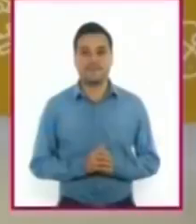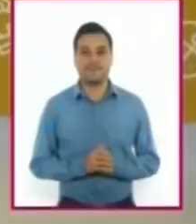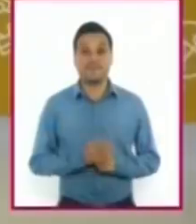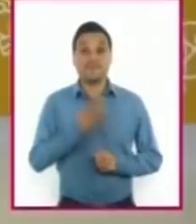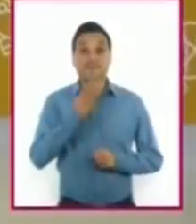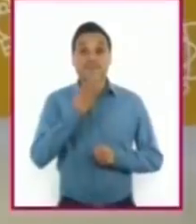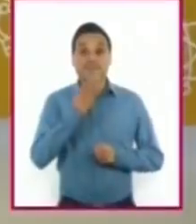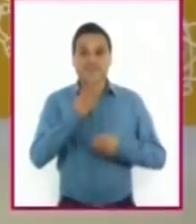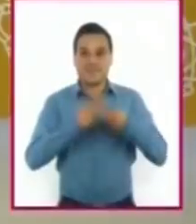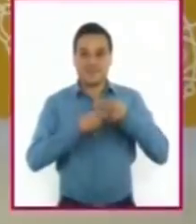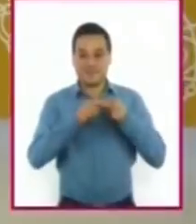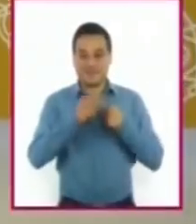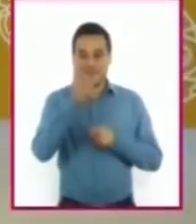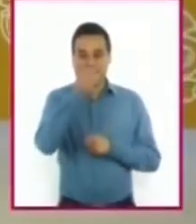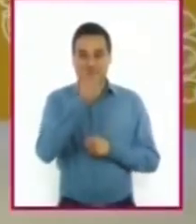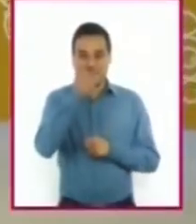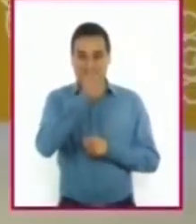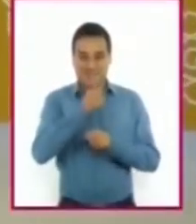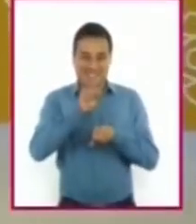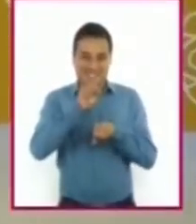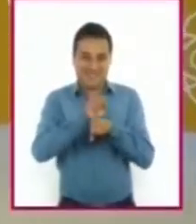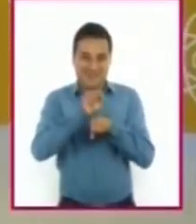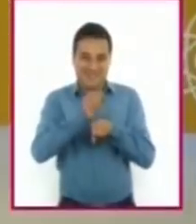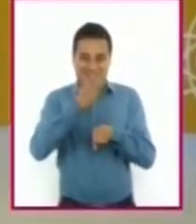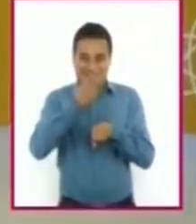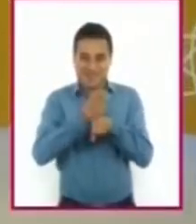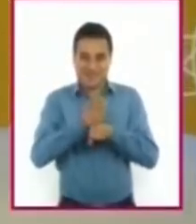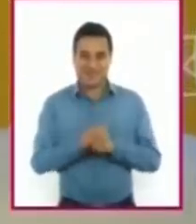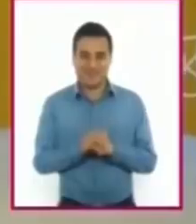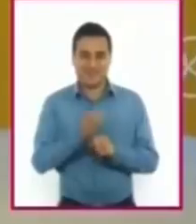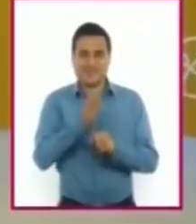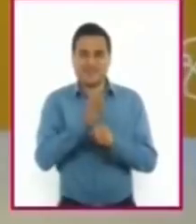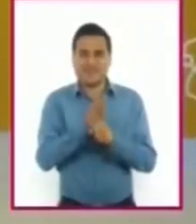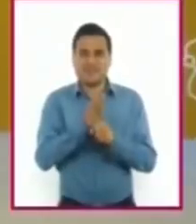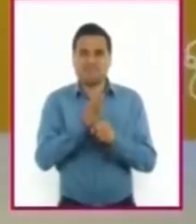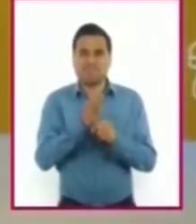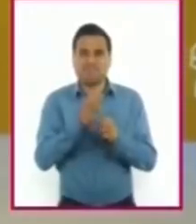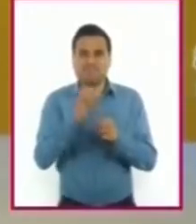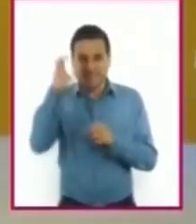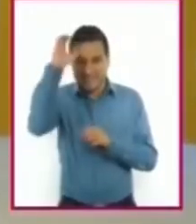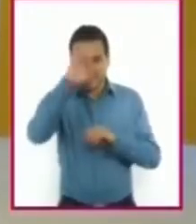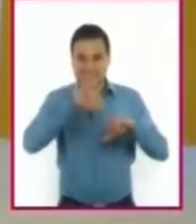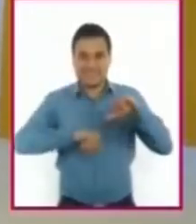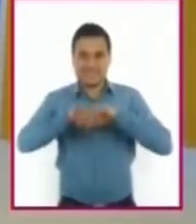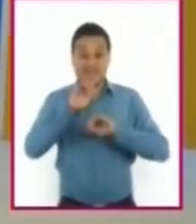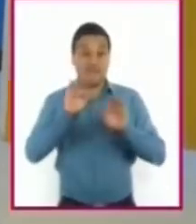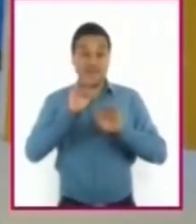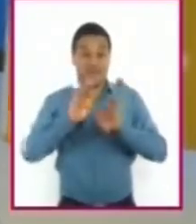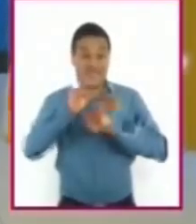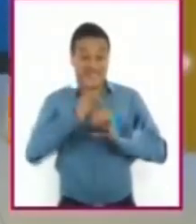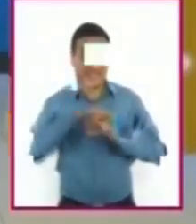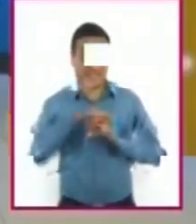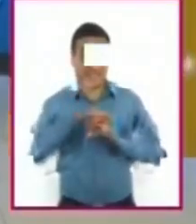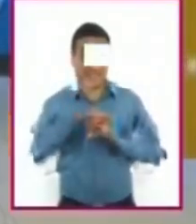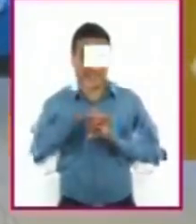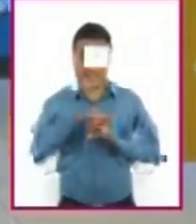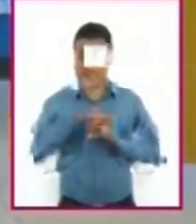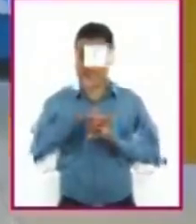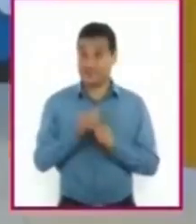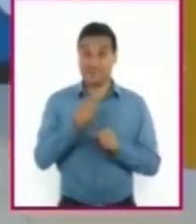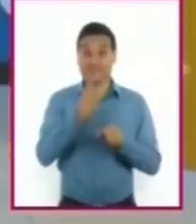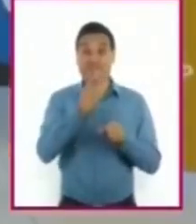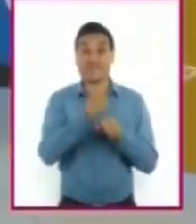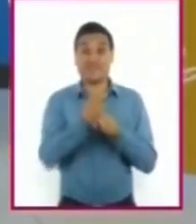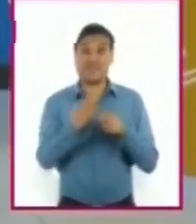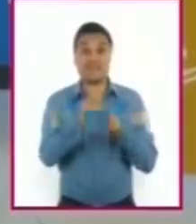Bienvenidos, alumnas y alumnos de segundo grado a la asignatura de Ciencias Física. En el programa nos acompaña la